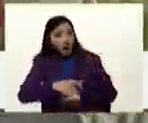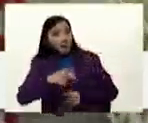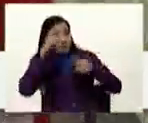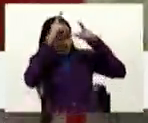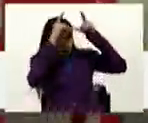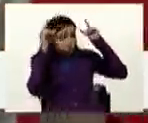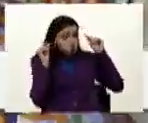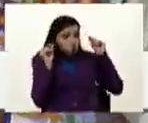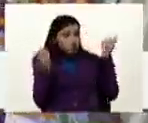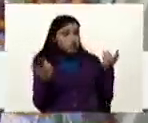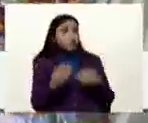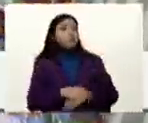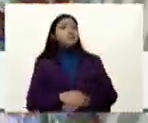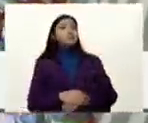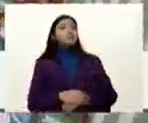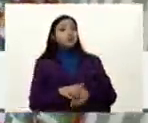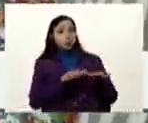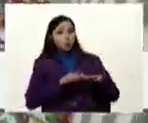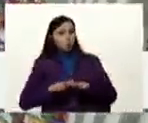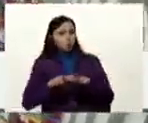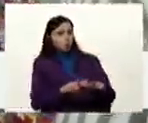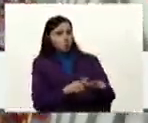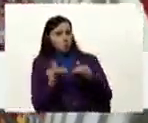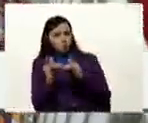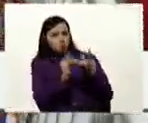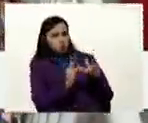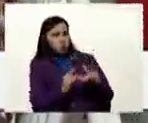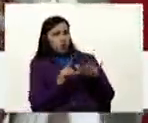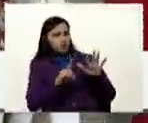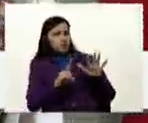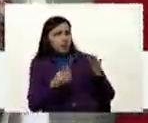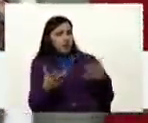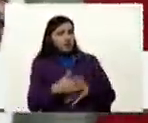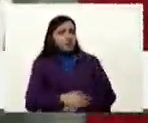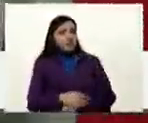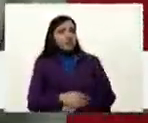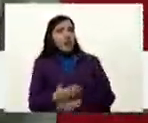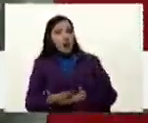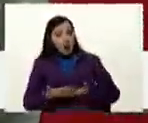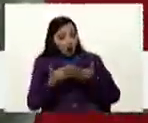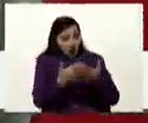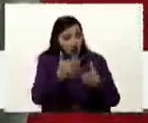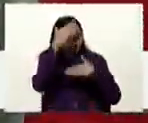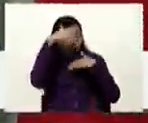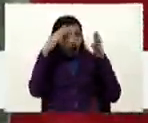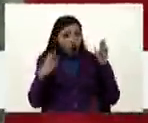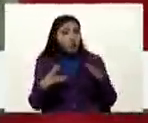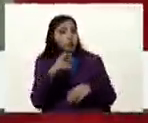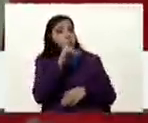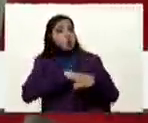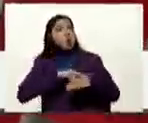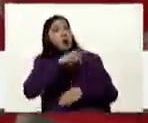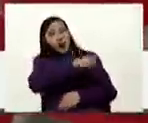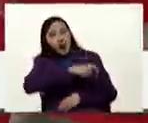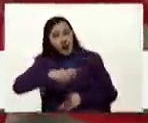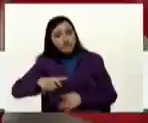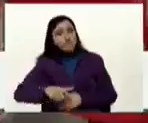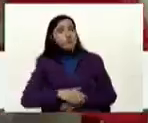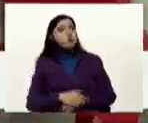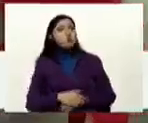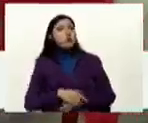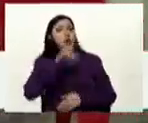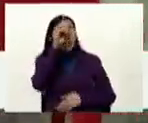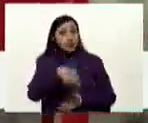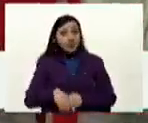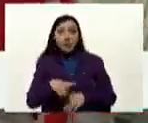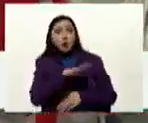enfermería. En este espacio contamos con 6 camas que van a darle no solamente la atención médica a los pacientes y de enfermería, sino que también un